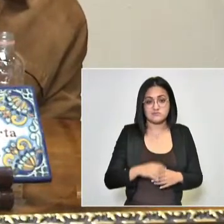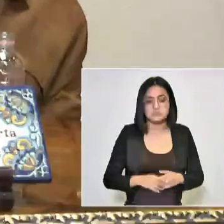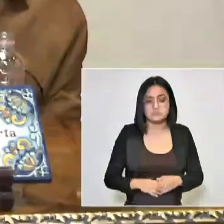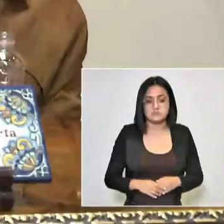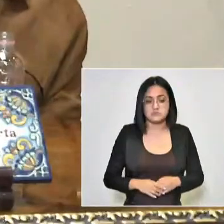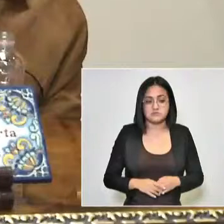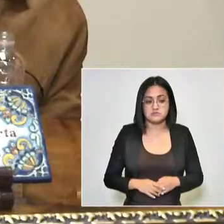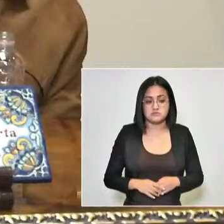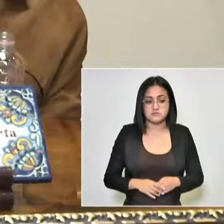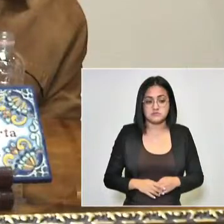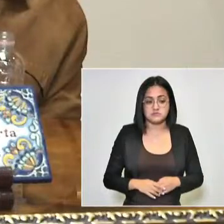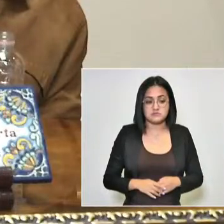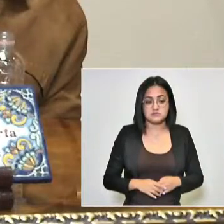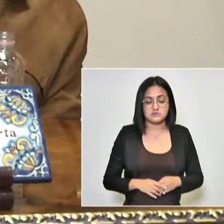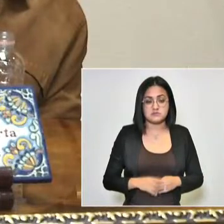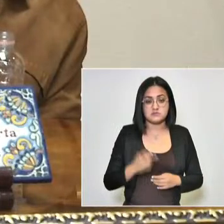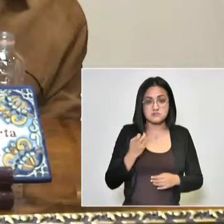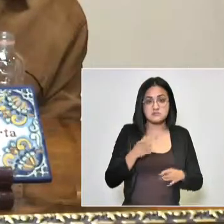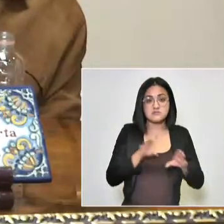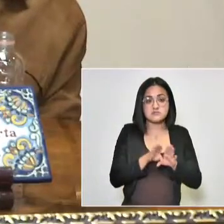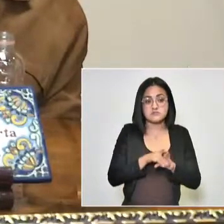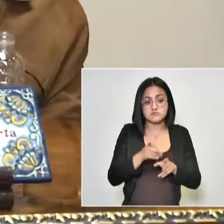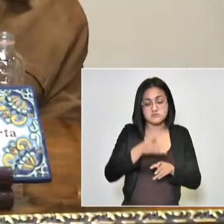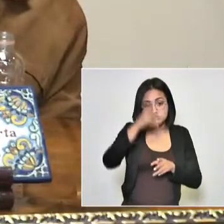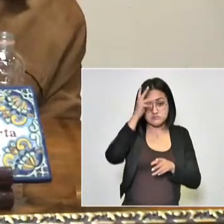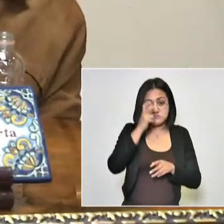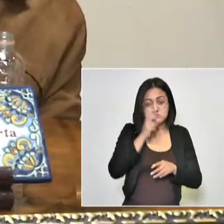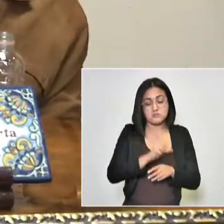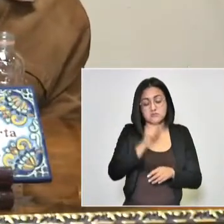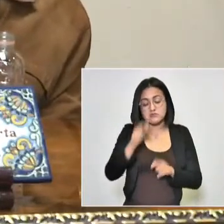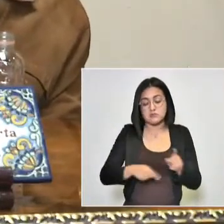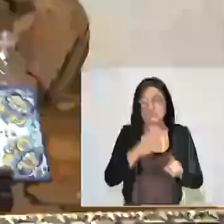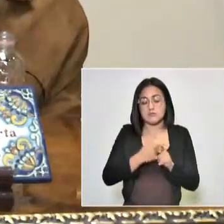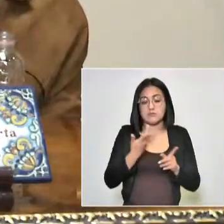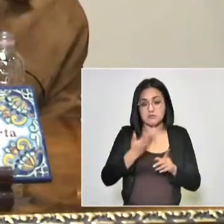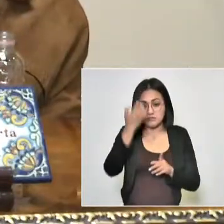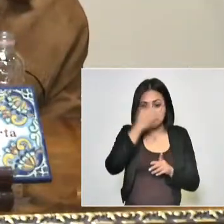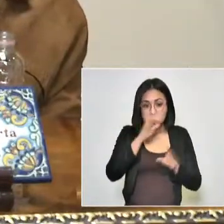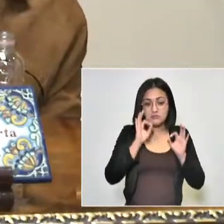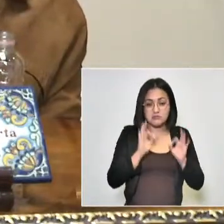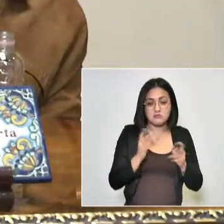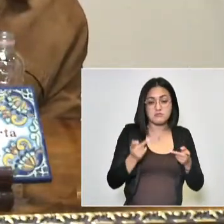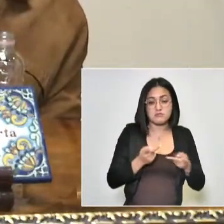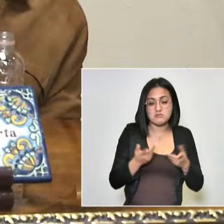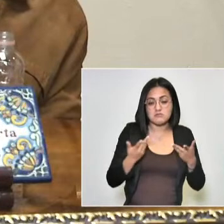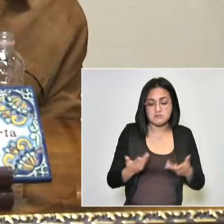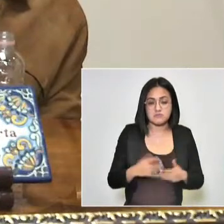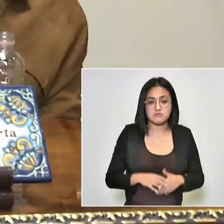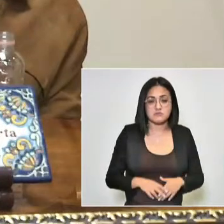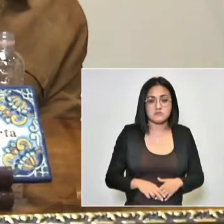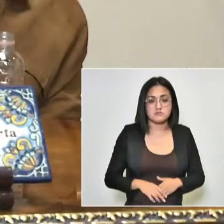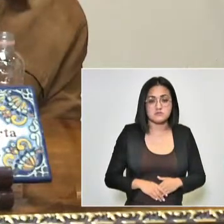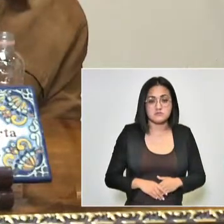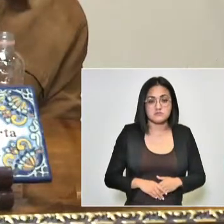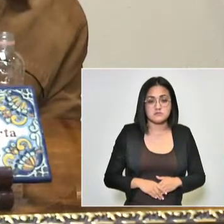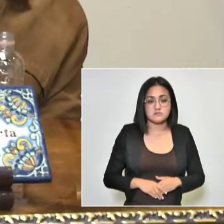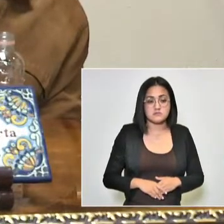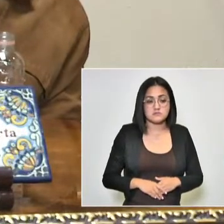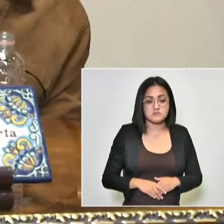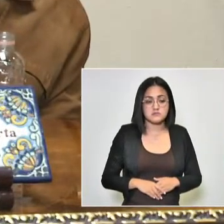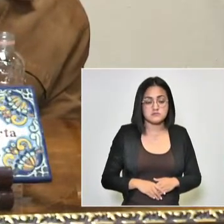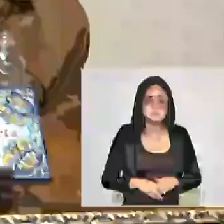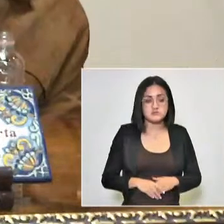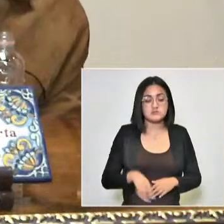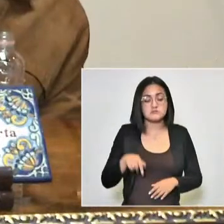Y ese es su cuerpo de bomberos. Otros ya son más, tienen más evolución. Puebla, que